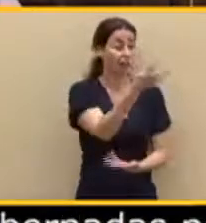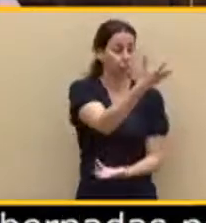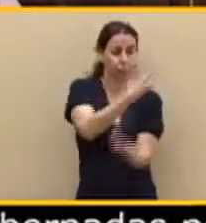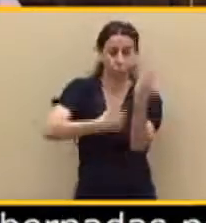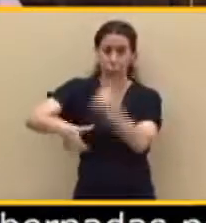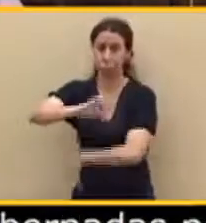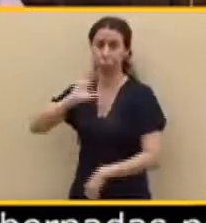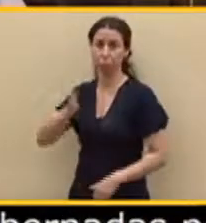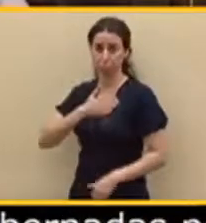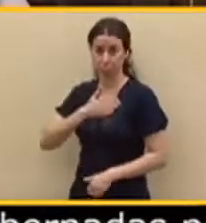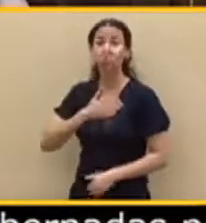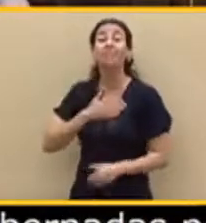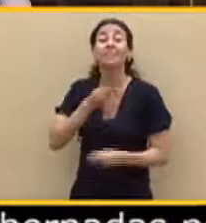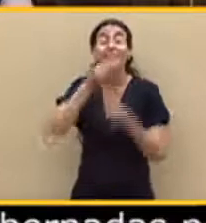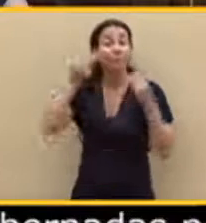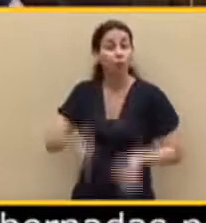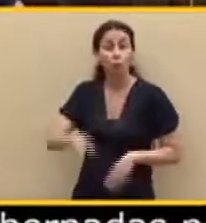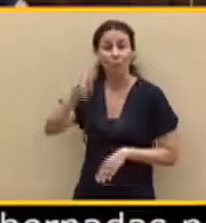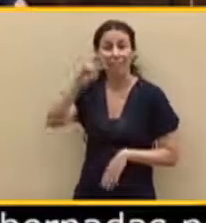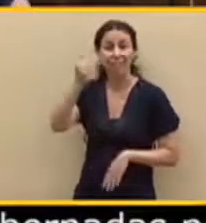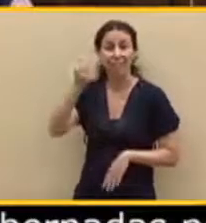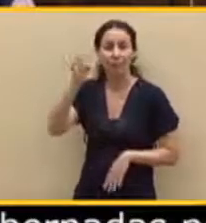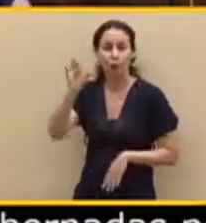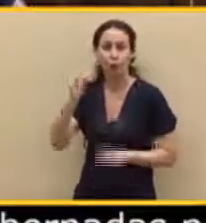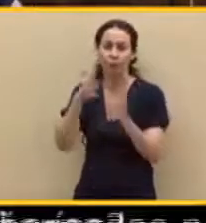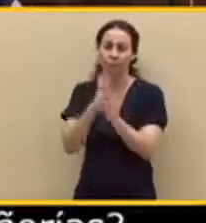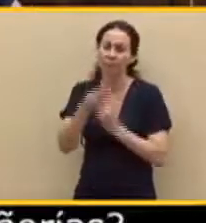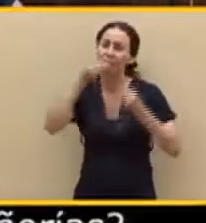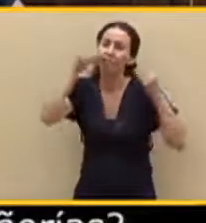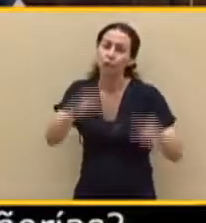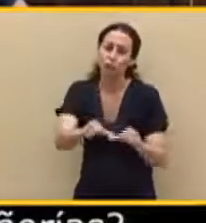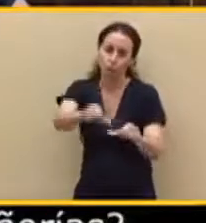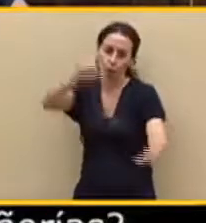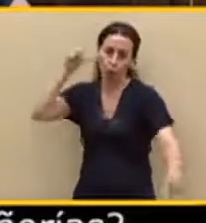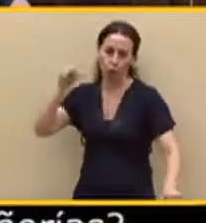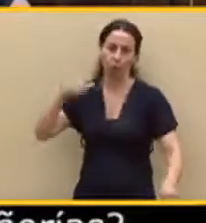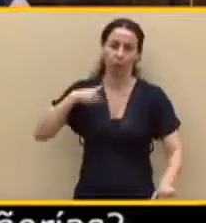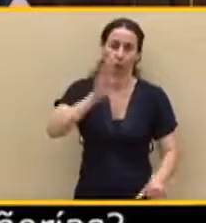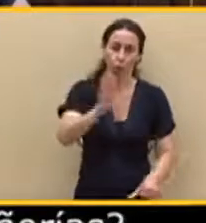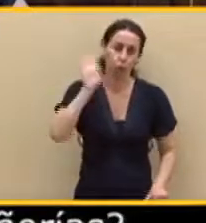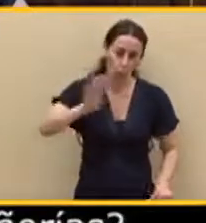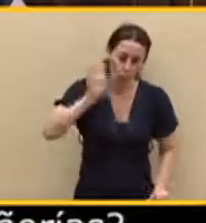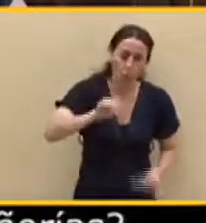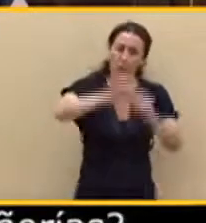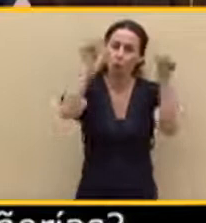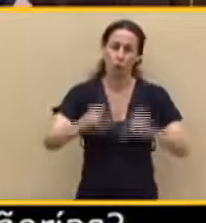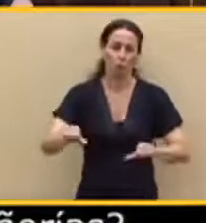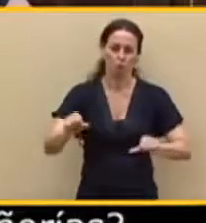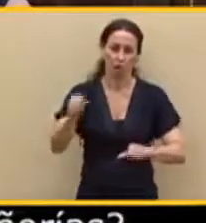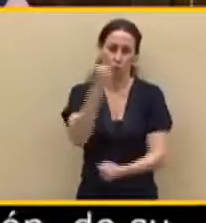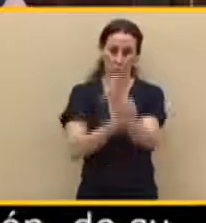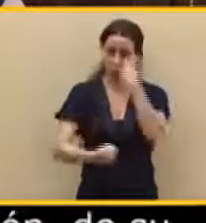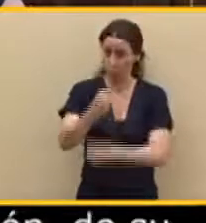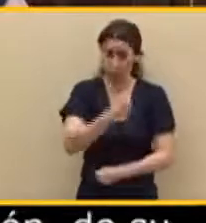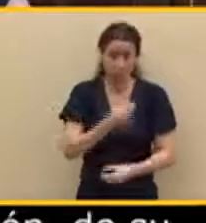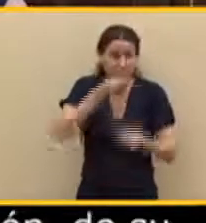Rato es la historia de su corrupción, de su modelo económico, señorías. La historia de Rodrigo Rato es la historia del